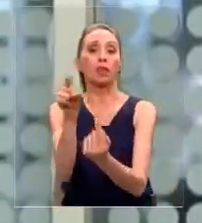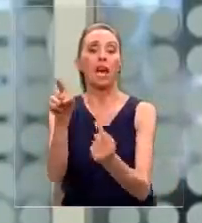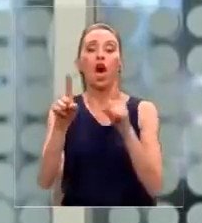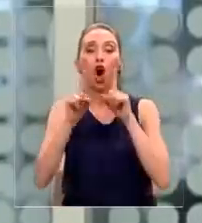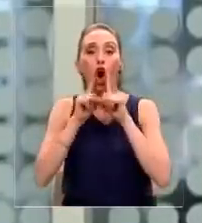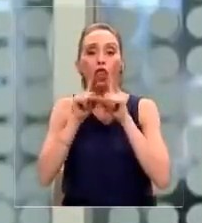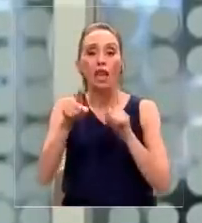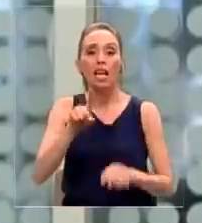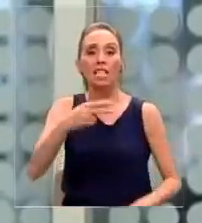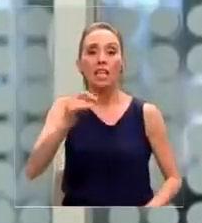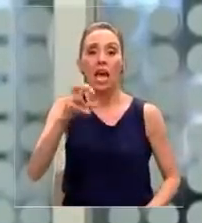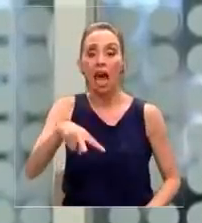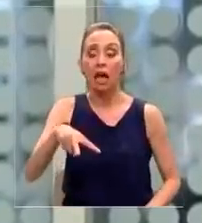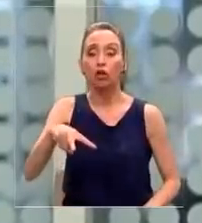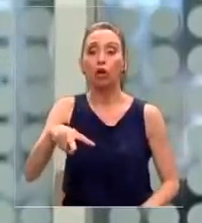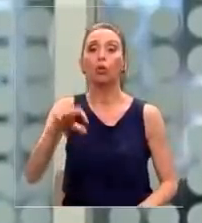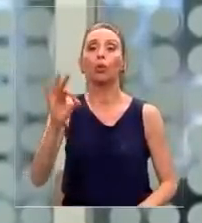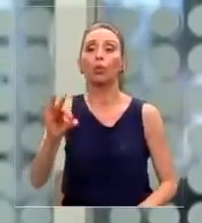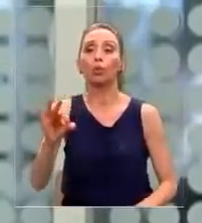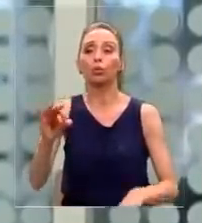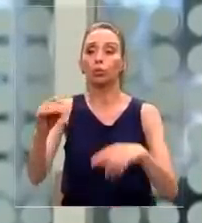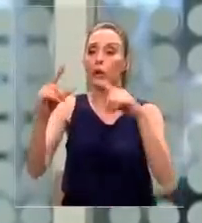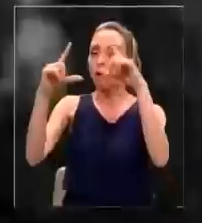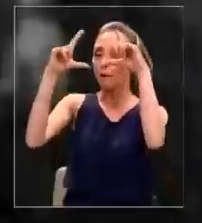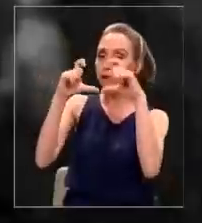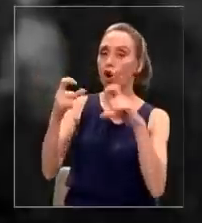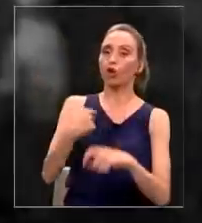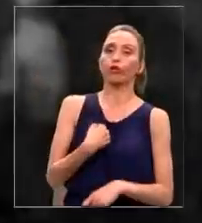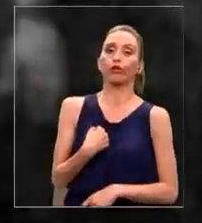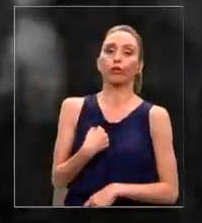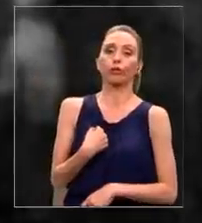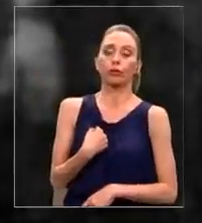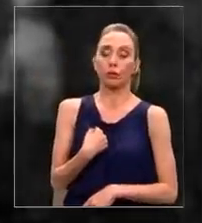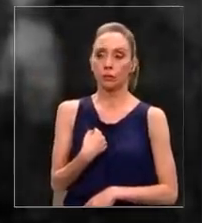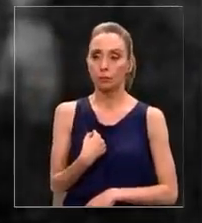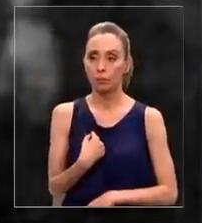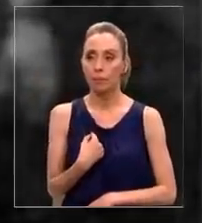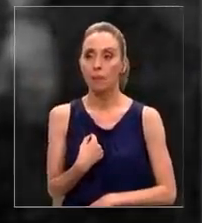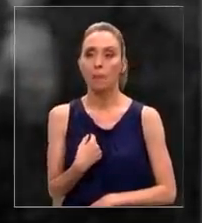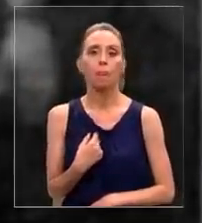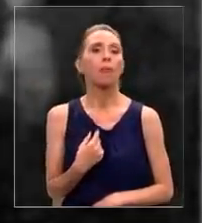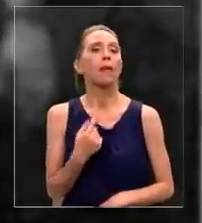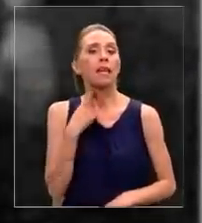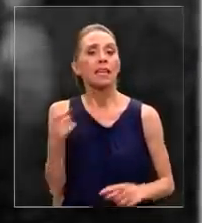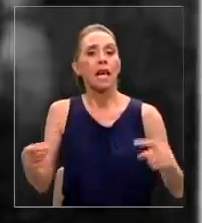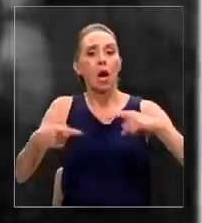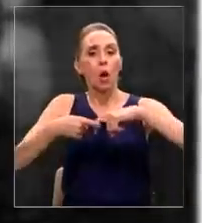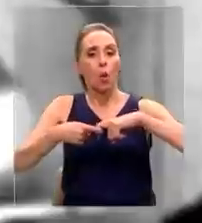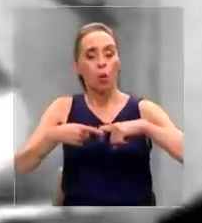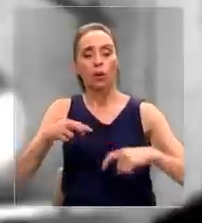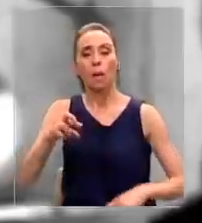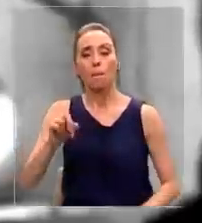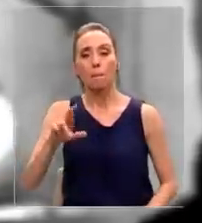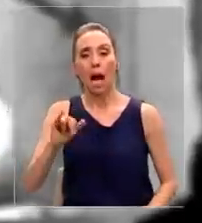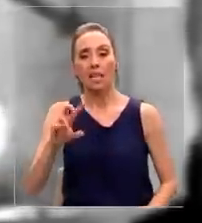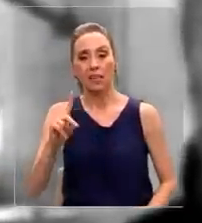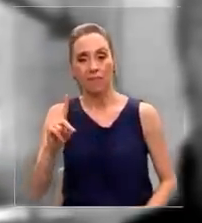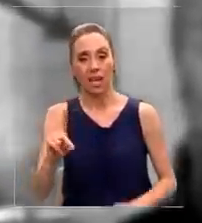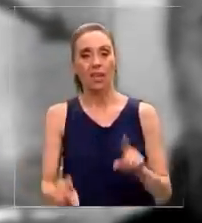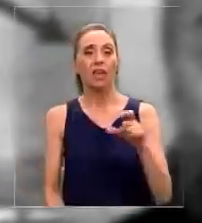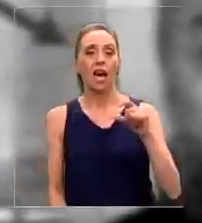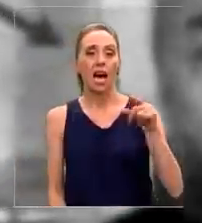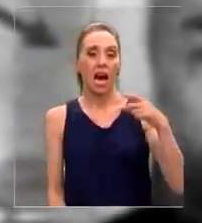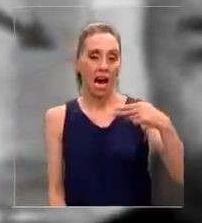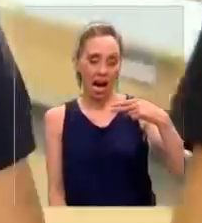Sheraton, me tomaron una foto con él. ¿Pero qué une a Paribet y a Harold Vilches? Según